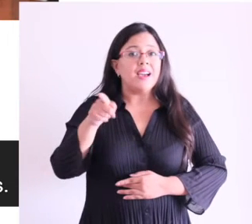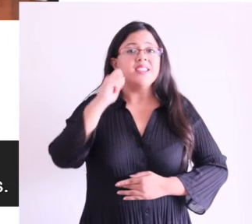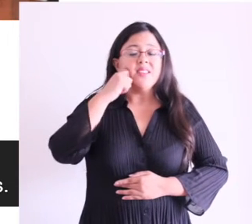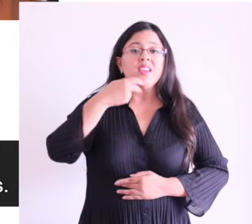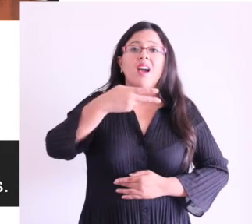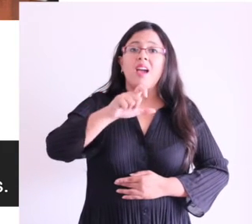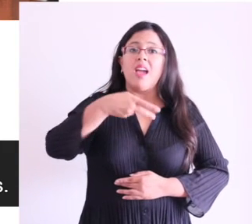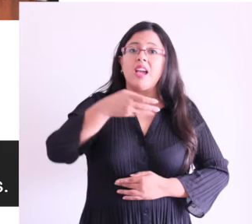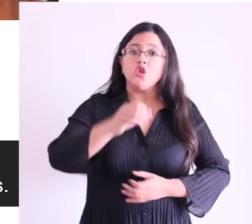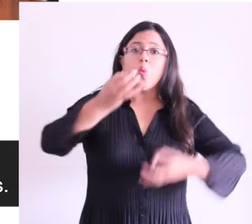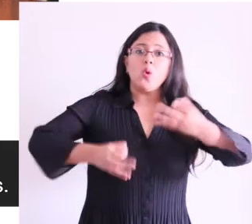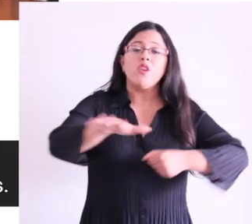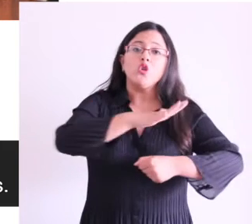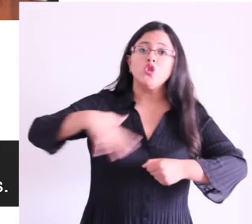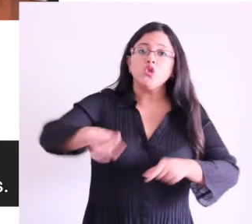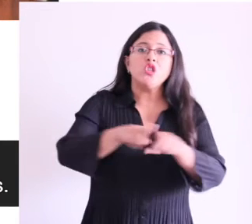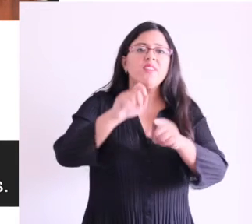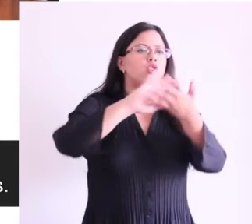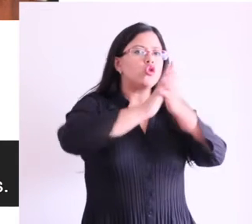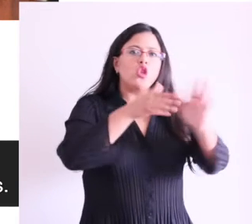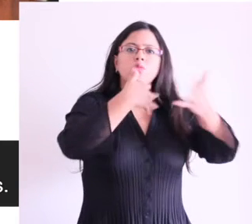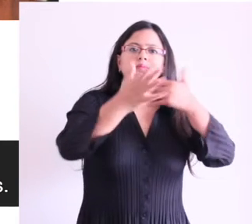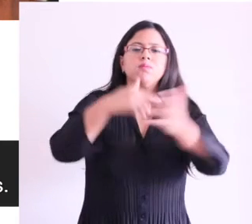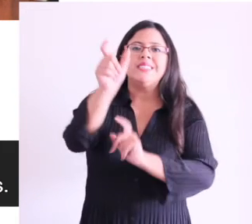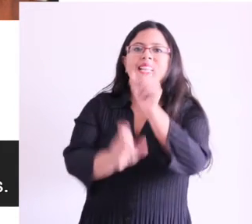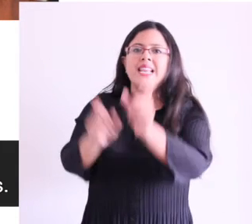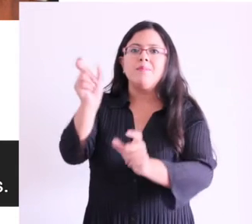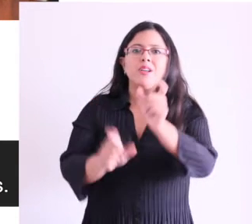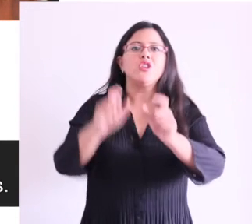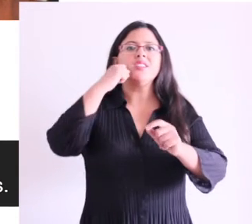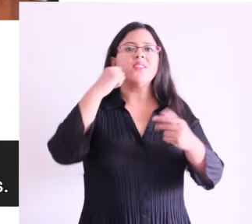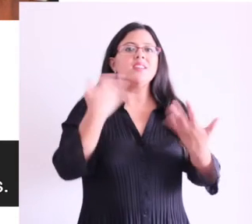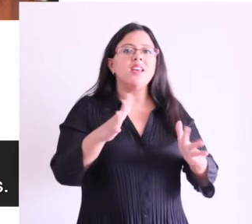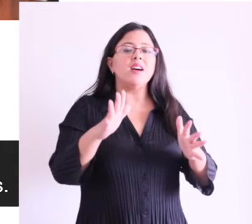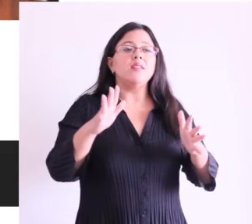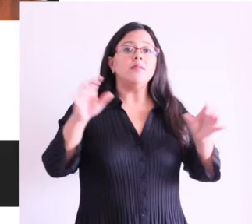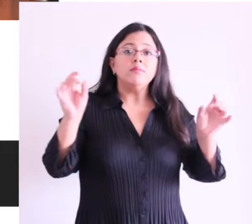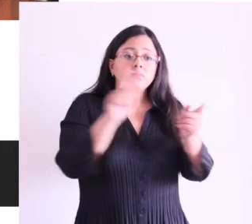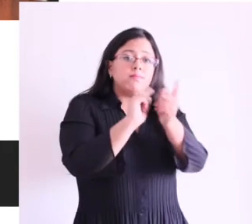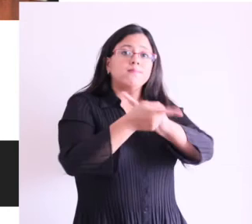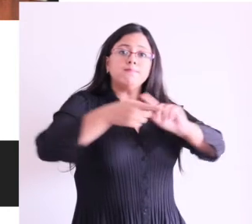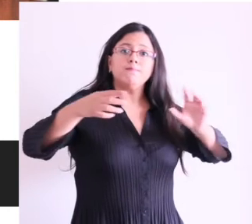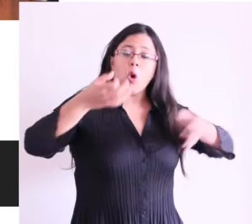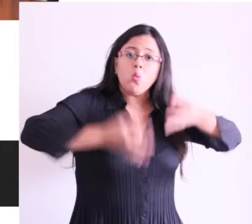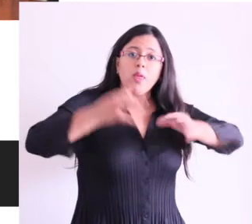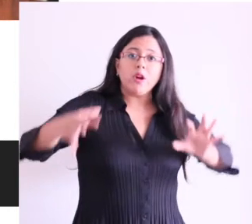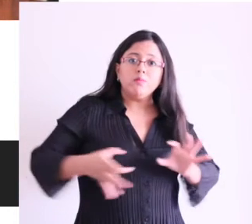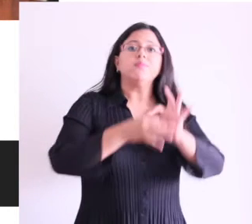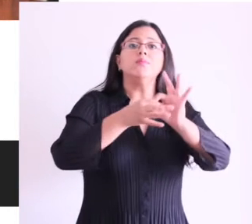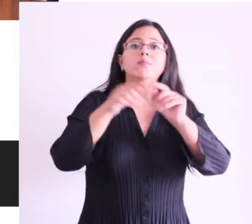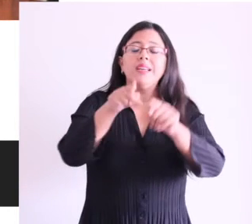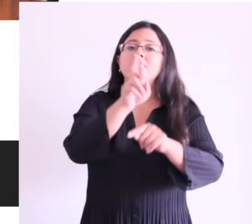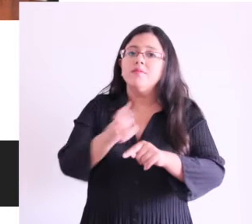como hecho jurídico todo suceso de la naturaleza o de las personas que producen efectos jurídicos. Y acá volvemos